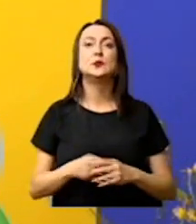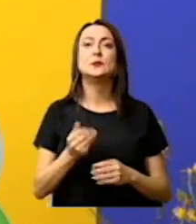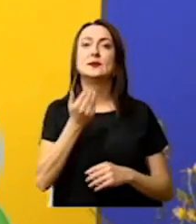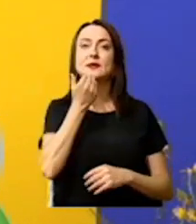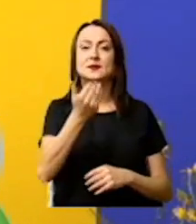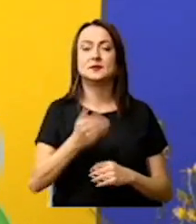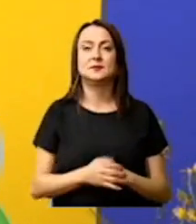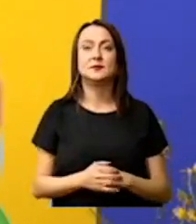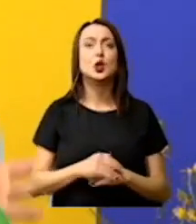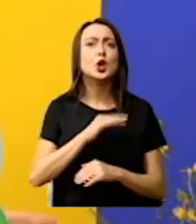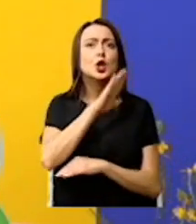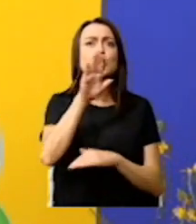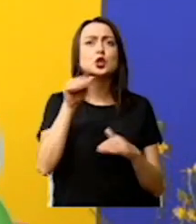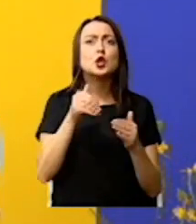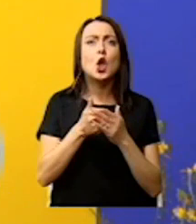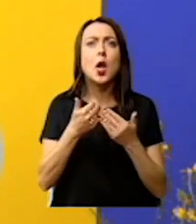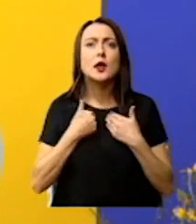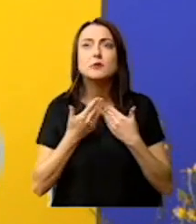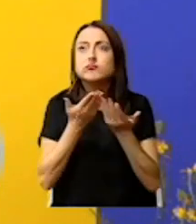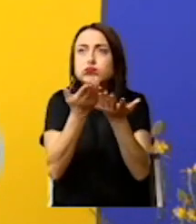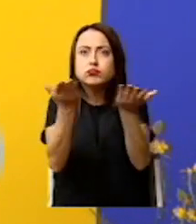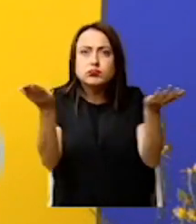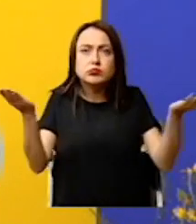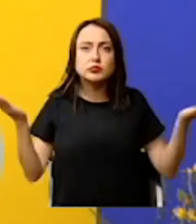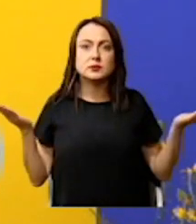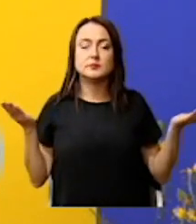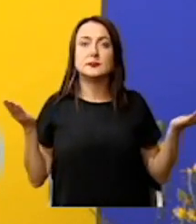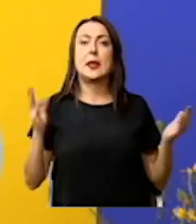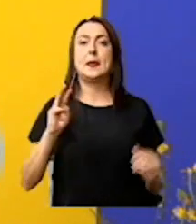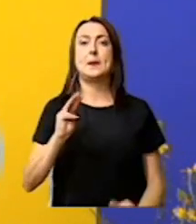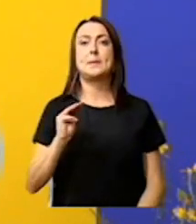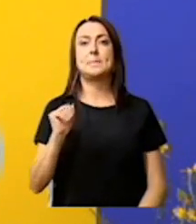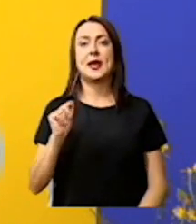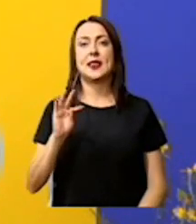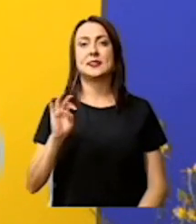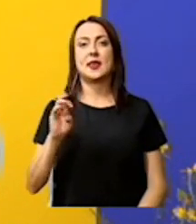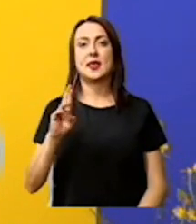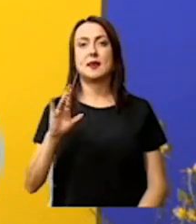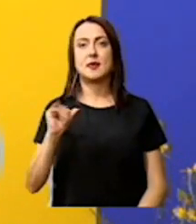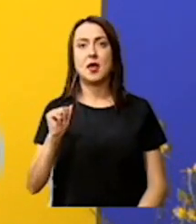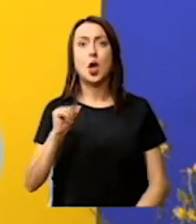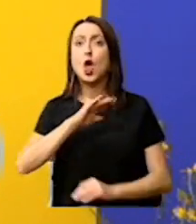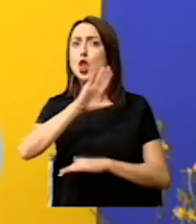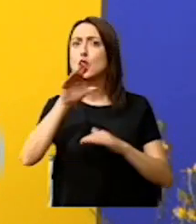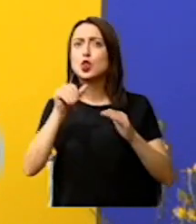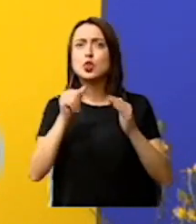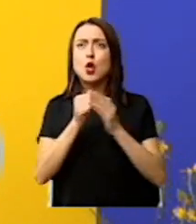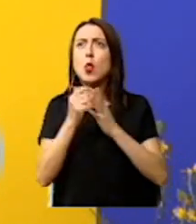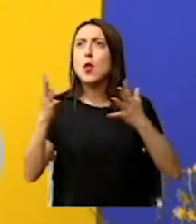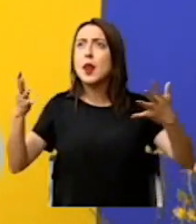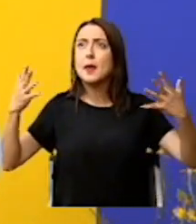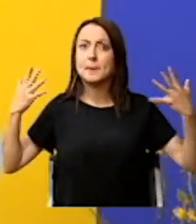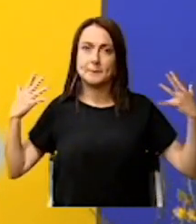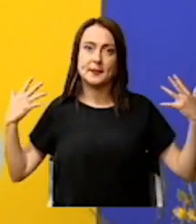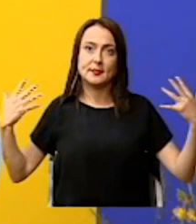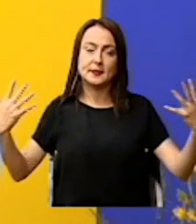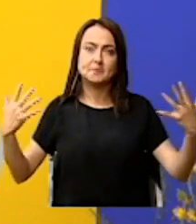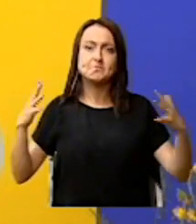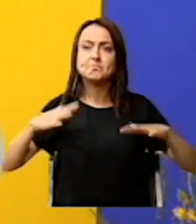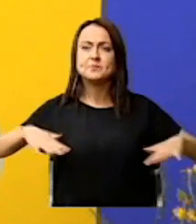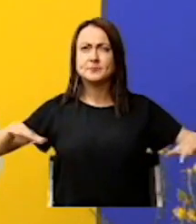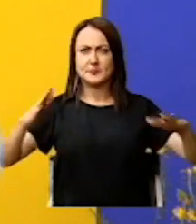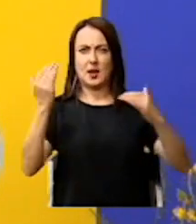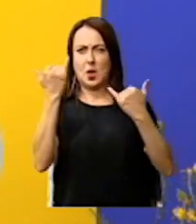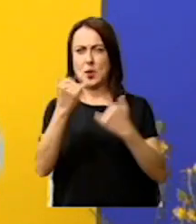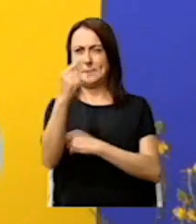gracias. Todo lo que tenemos aquí es materia. Todo lo que nos rodea en el ambiente es materia. Ahora